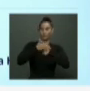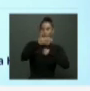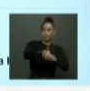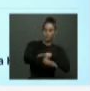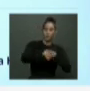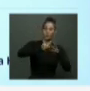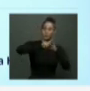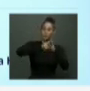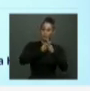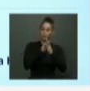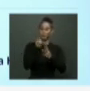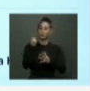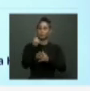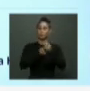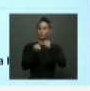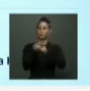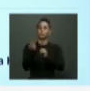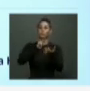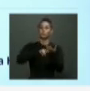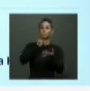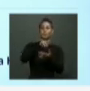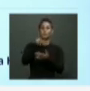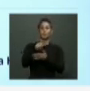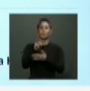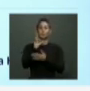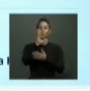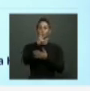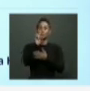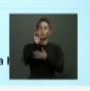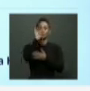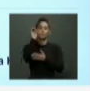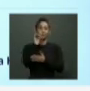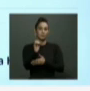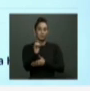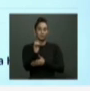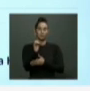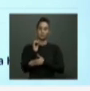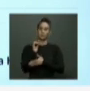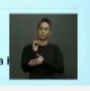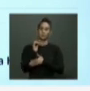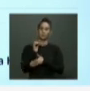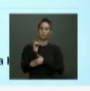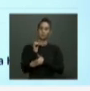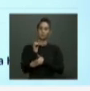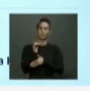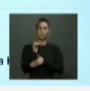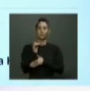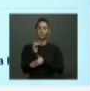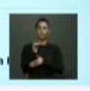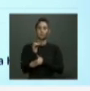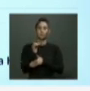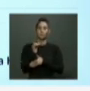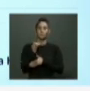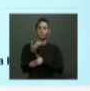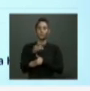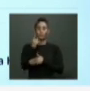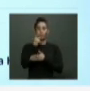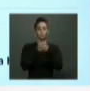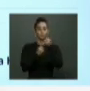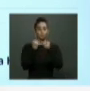estamos mucho diciendo estamos a 23 de diciembre si se llego a esta fecha sano en buenas condiciones